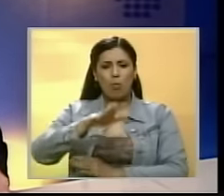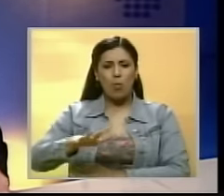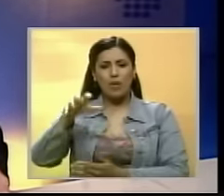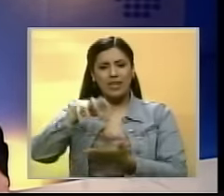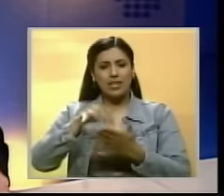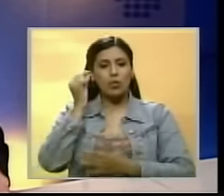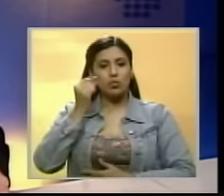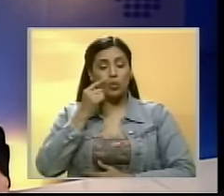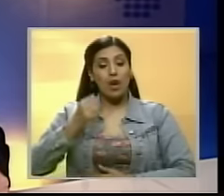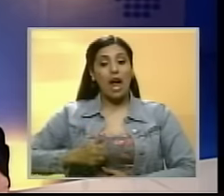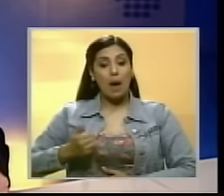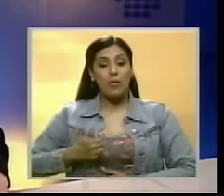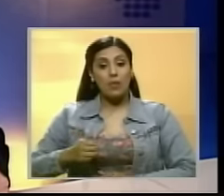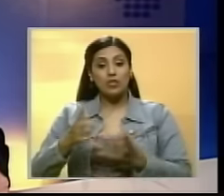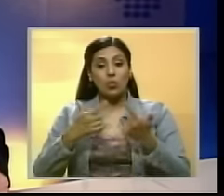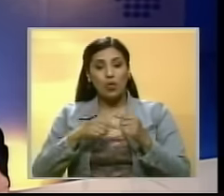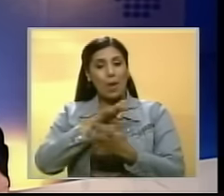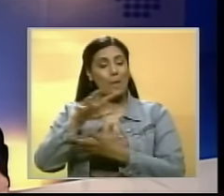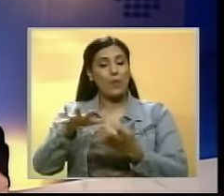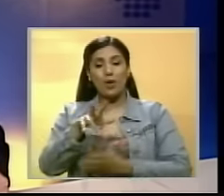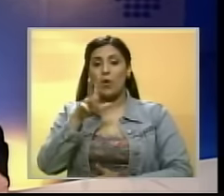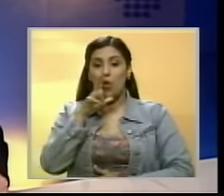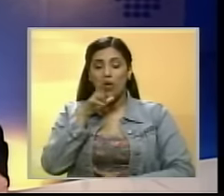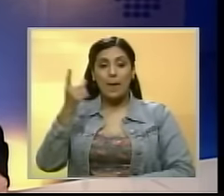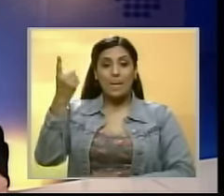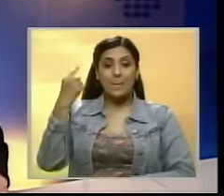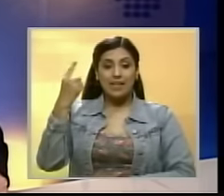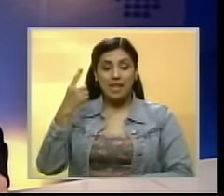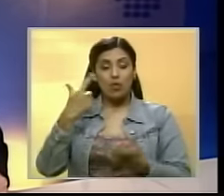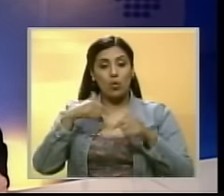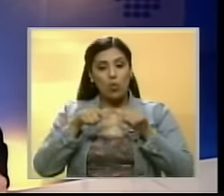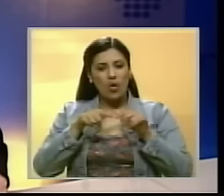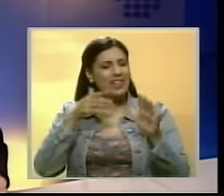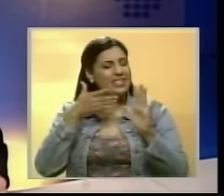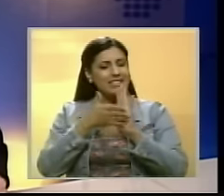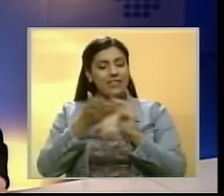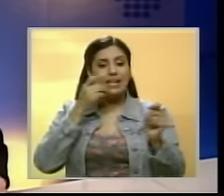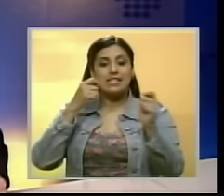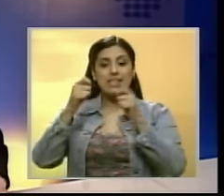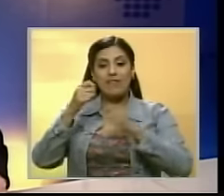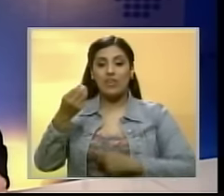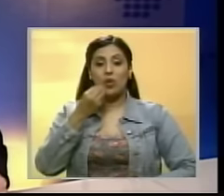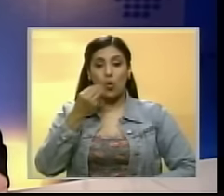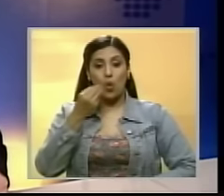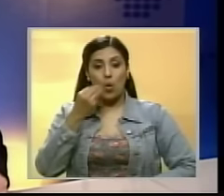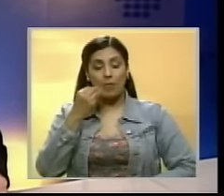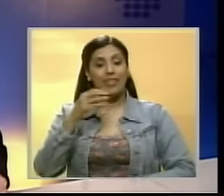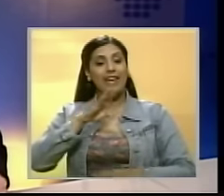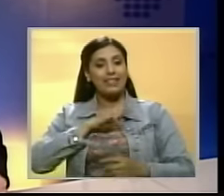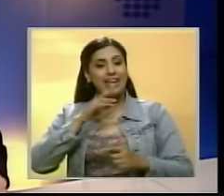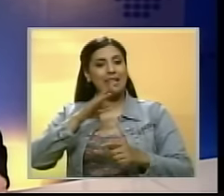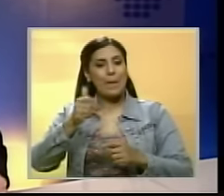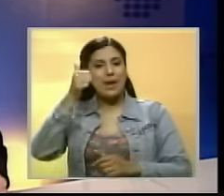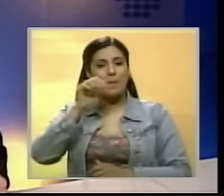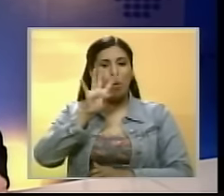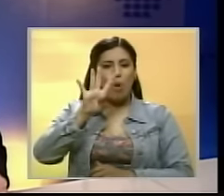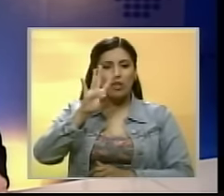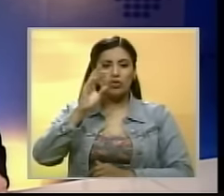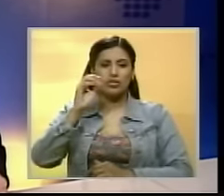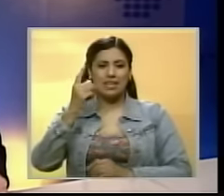estado sucre A propósito de los hechos irregulares registrados en la entidad relacionados con la venta de alimentos en los que se reportan más de